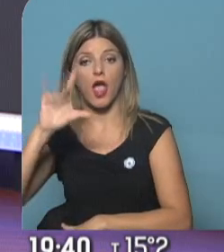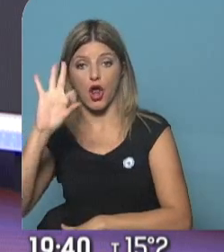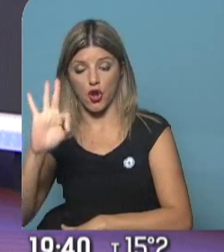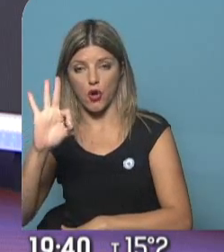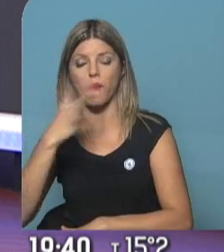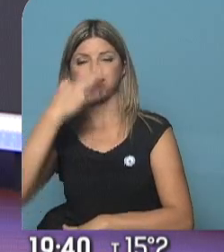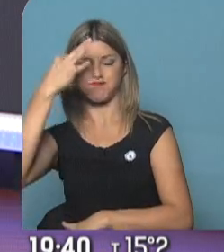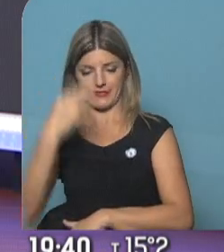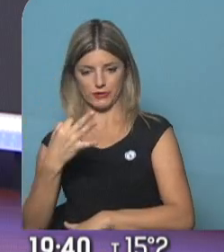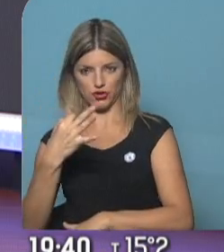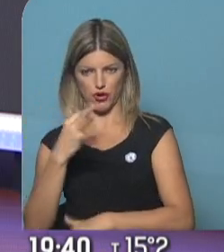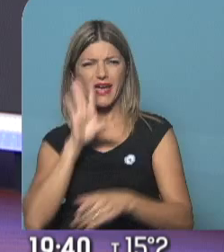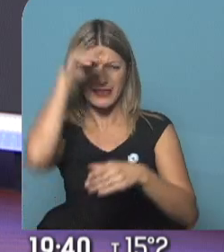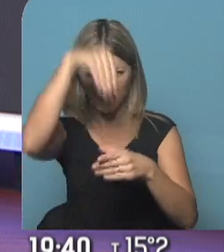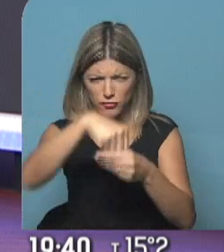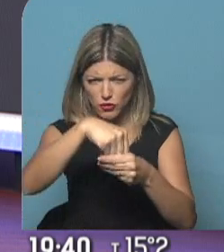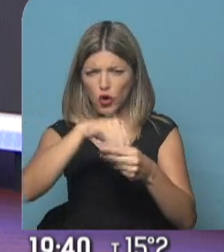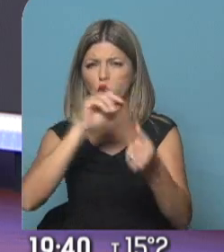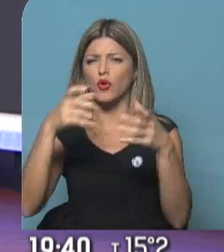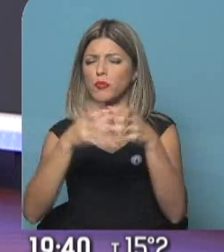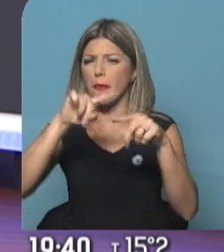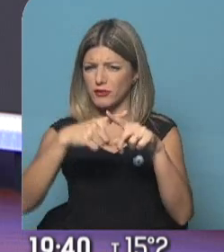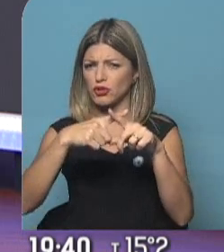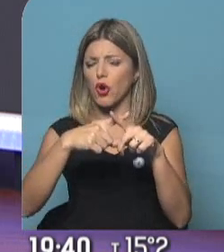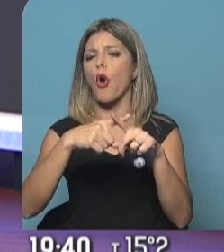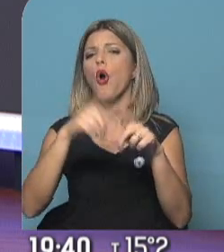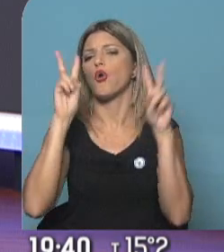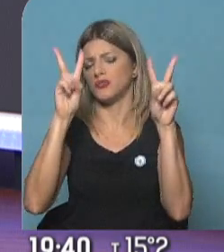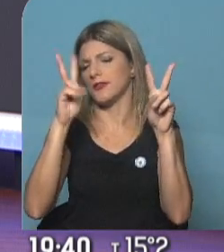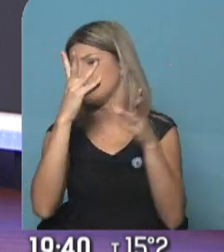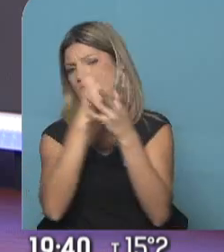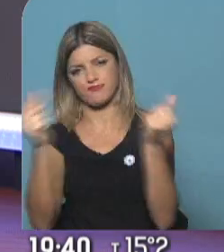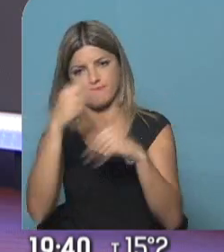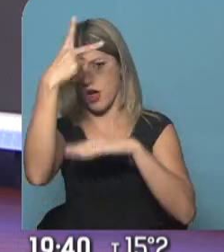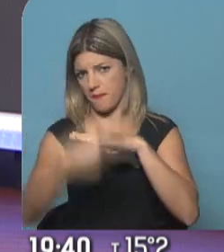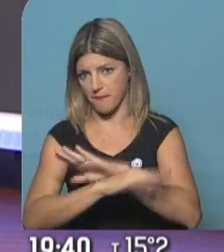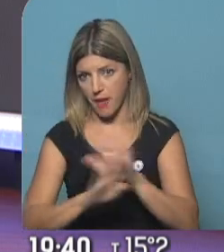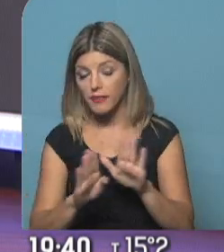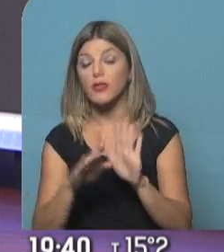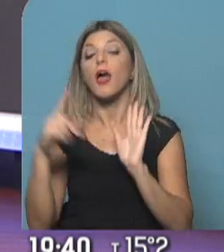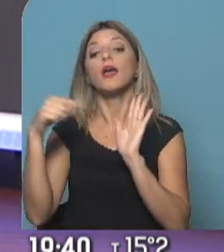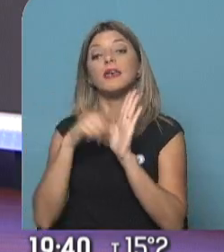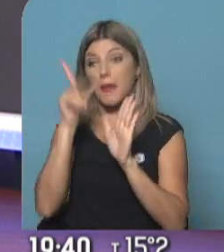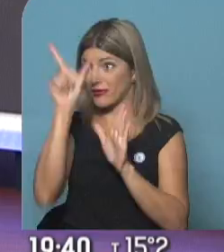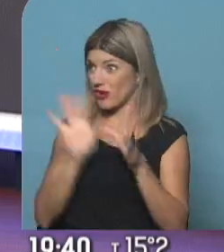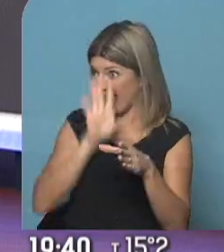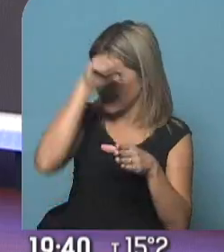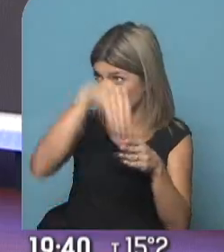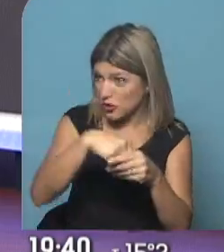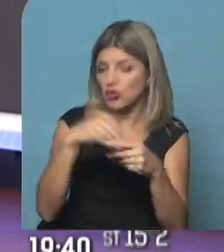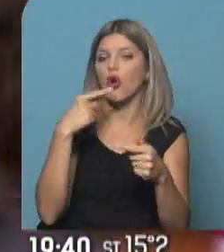intervención del Partido Justicialista. No obstante, su interventor, Luis Barrionuevo, anunció que va a apelar esa